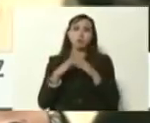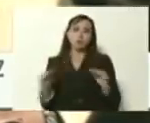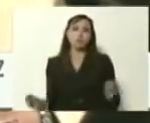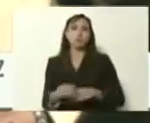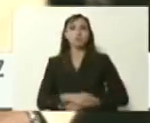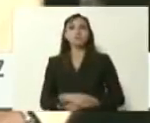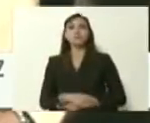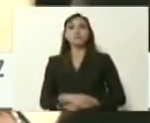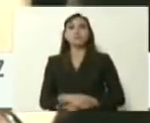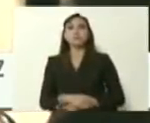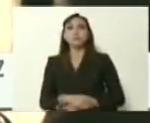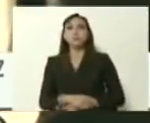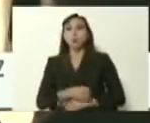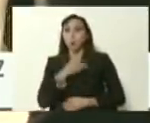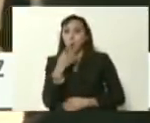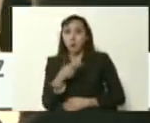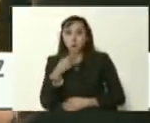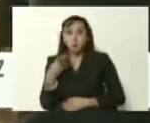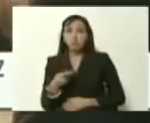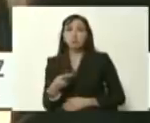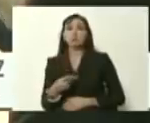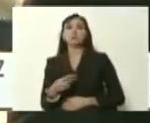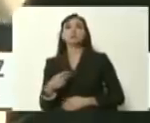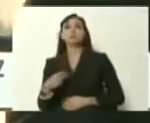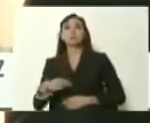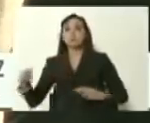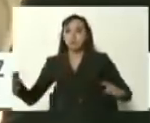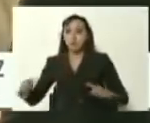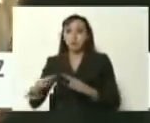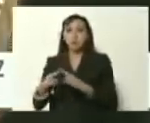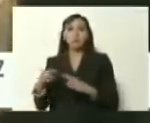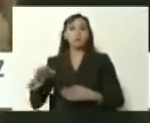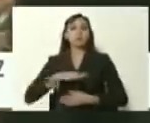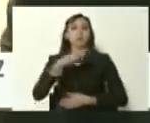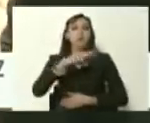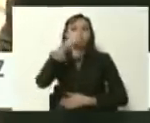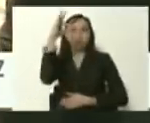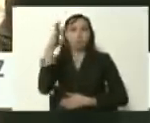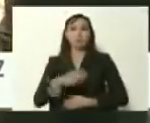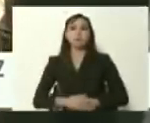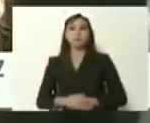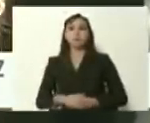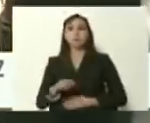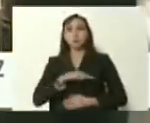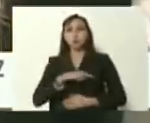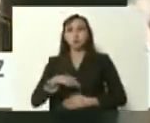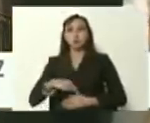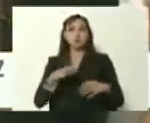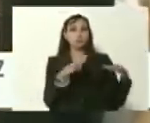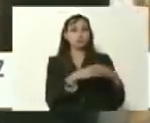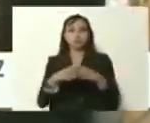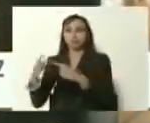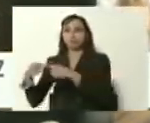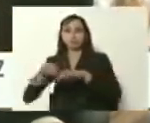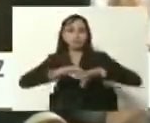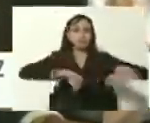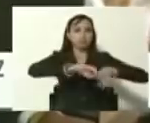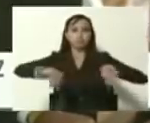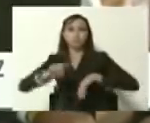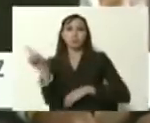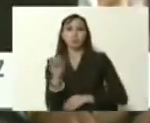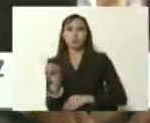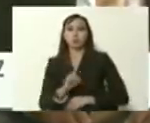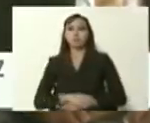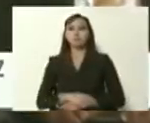Estamos haciendo acá la buena política, la política espiritual. Lo que no debemos nosotros es partidizar las cosas. Y a partir de